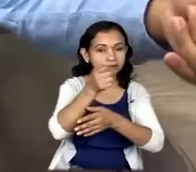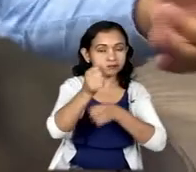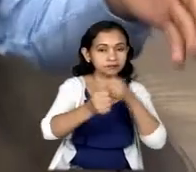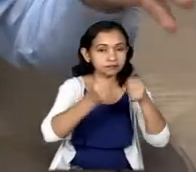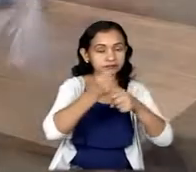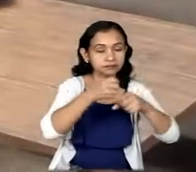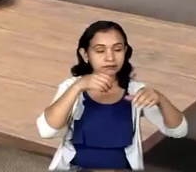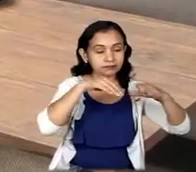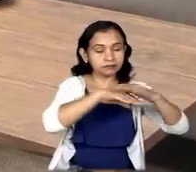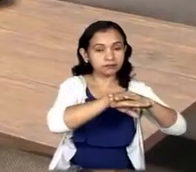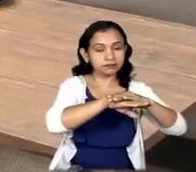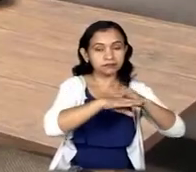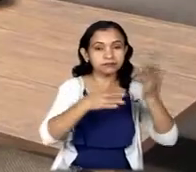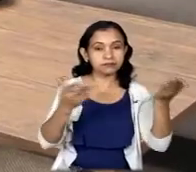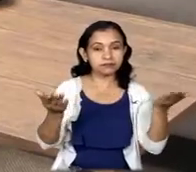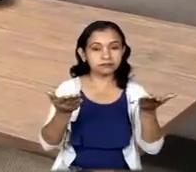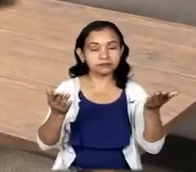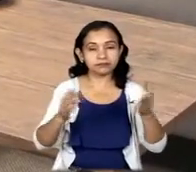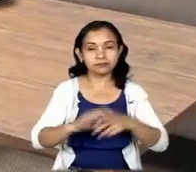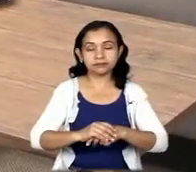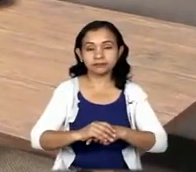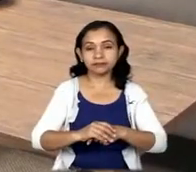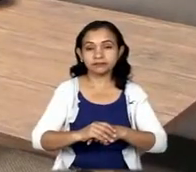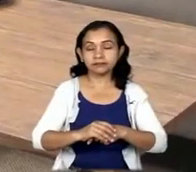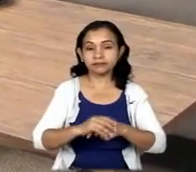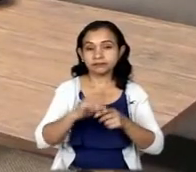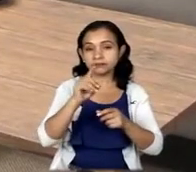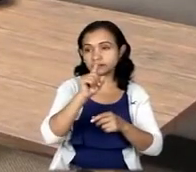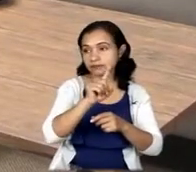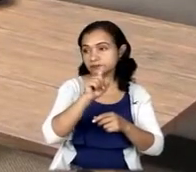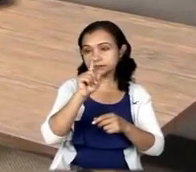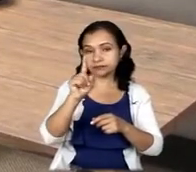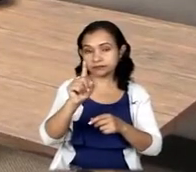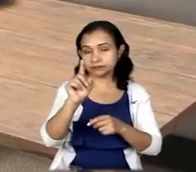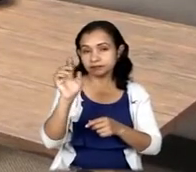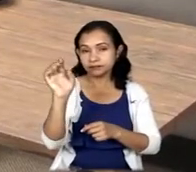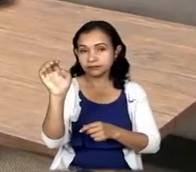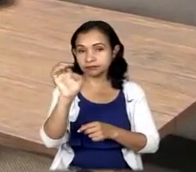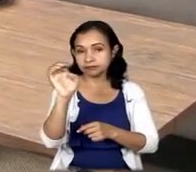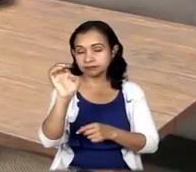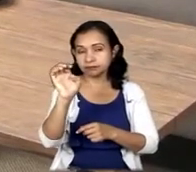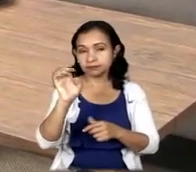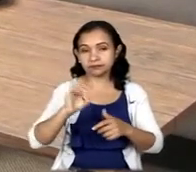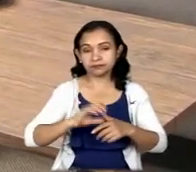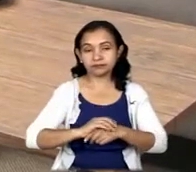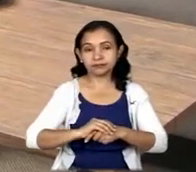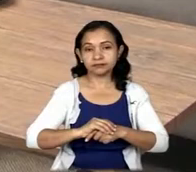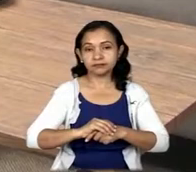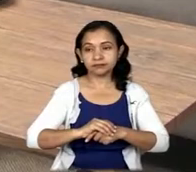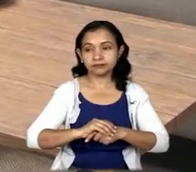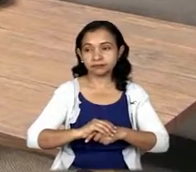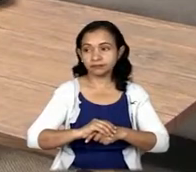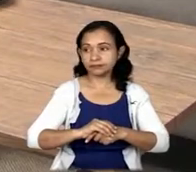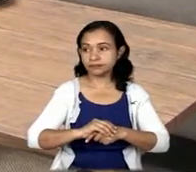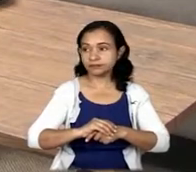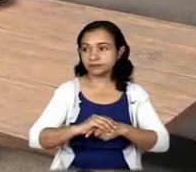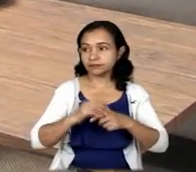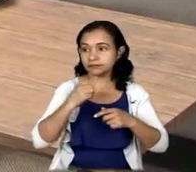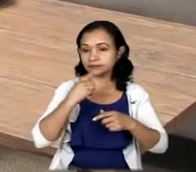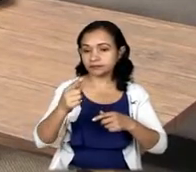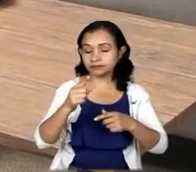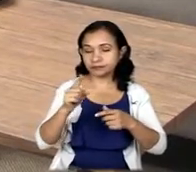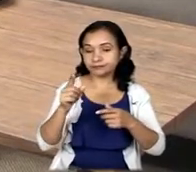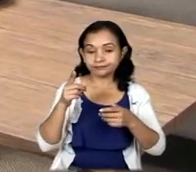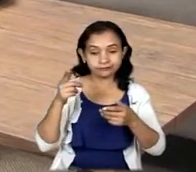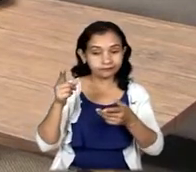engavetadas en algunos burós. Sí, fíjate que el 11 de enero se da la abolición de la